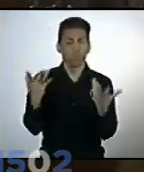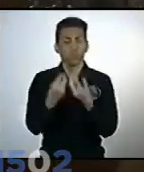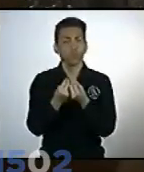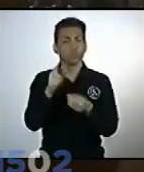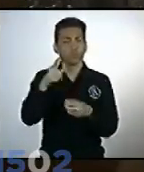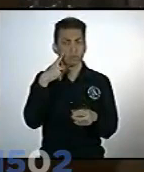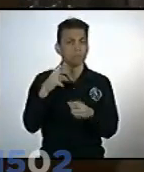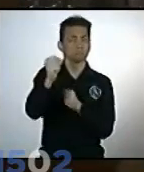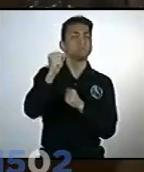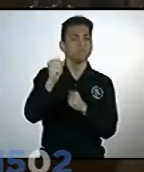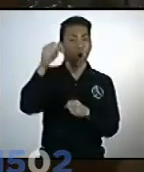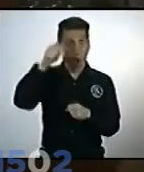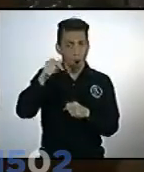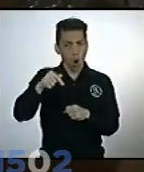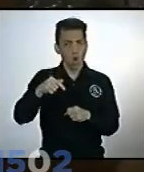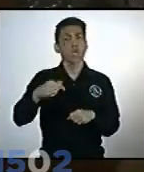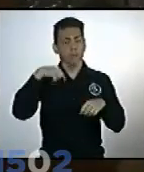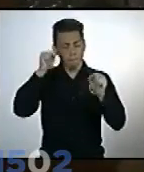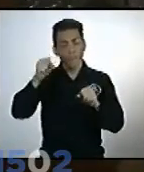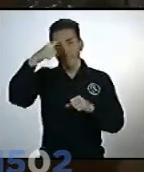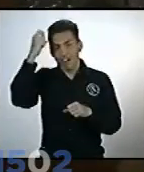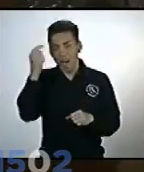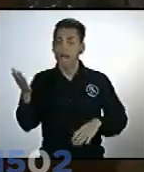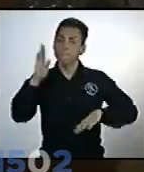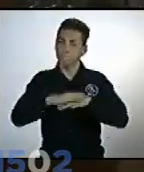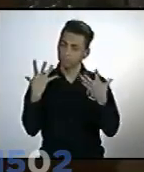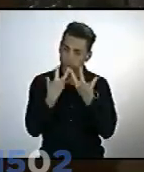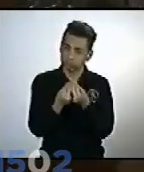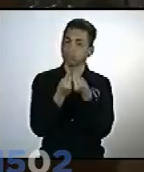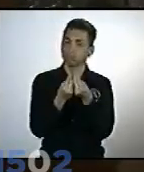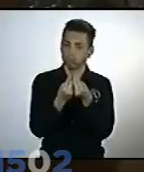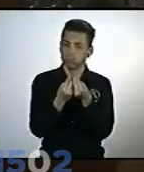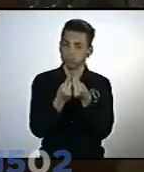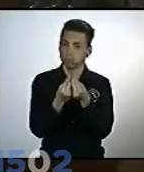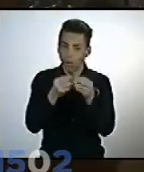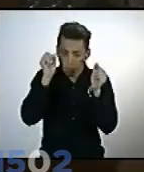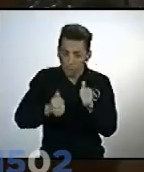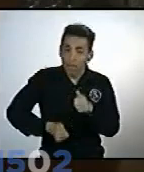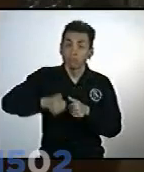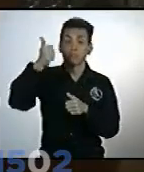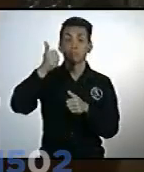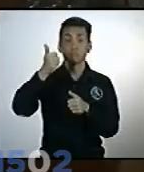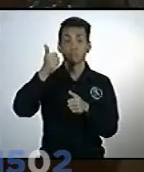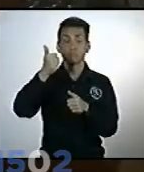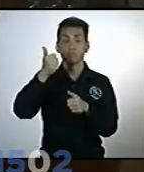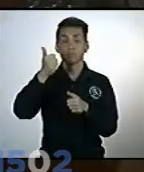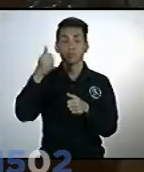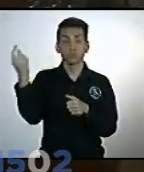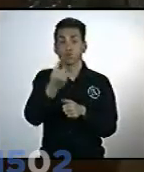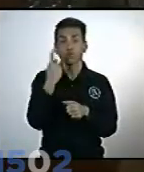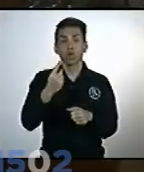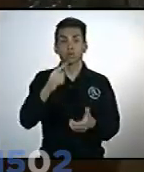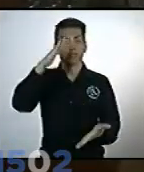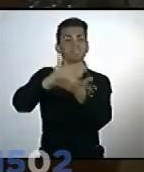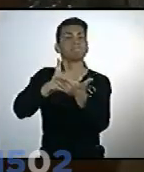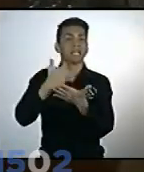esos retos que hoy implican trabajar más unidos que nunca en lograr que efectivamente logremos detener